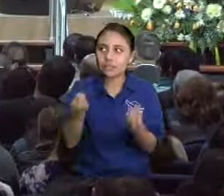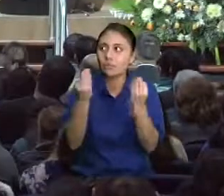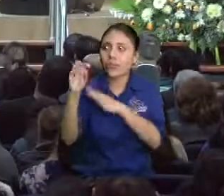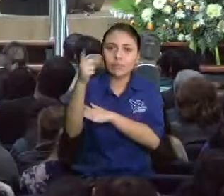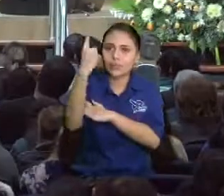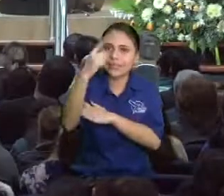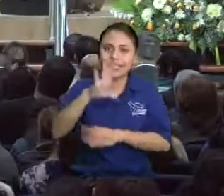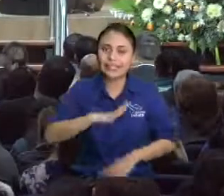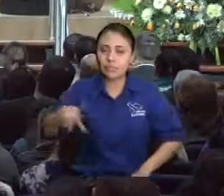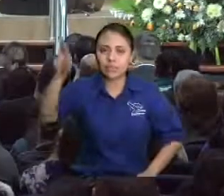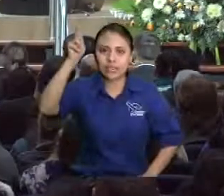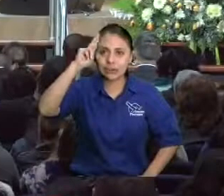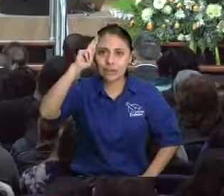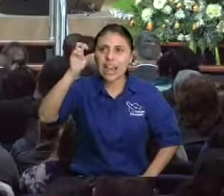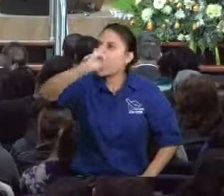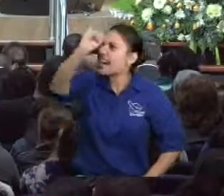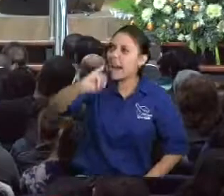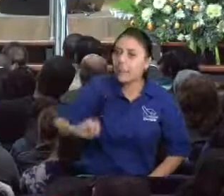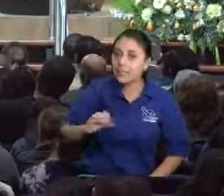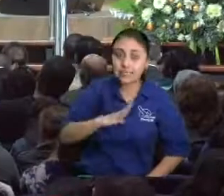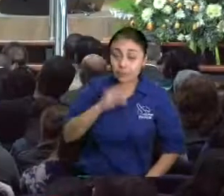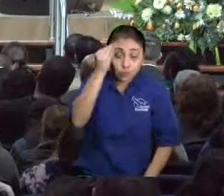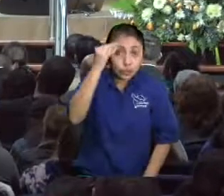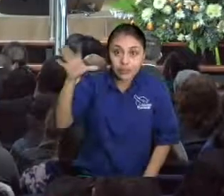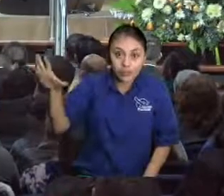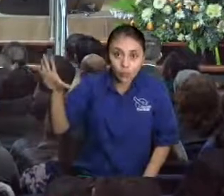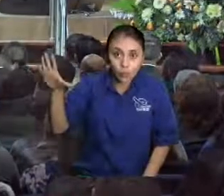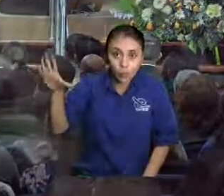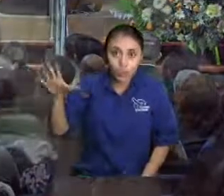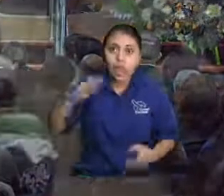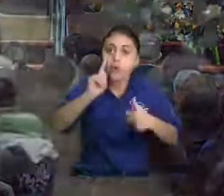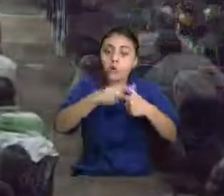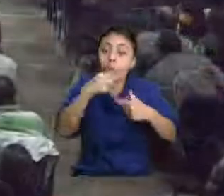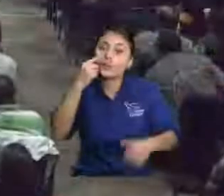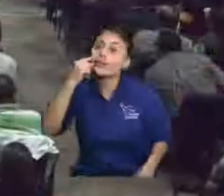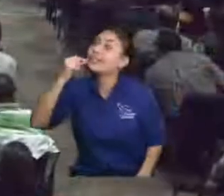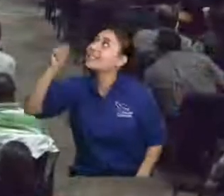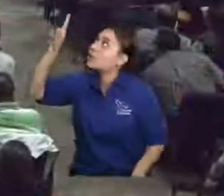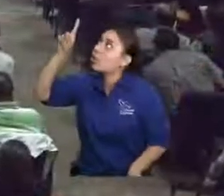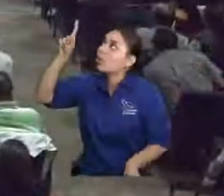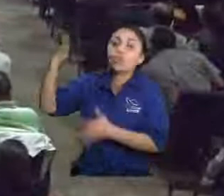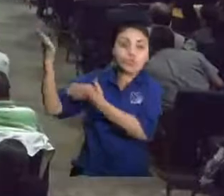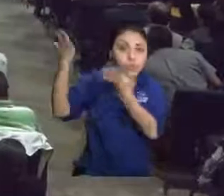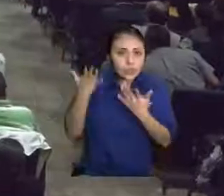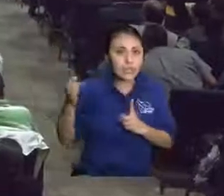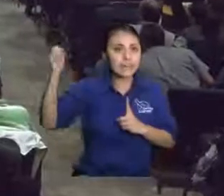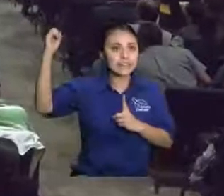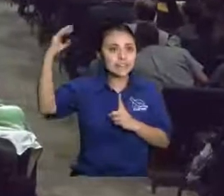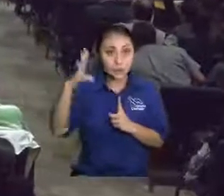importantes que debemos de recordar. Nunca debemos de olvidar esto. Cuando el Señor nos bendice,